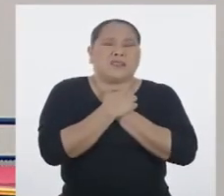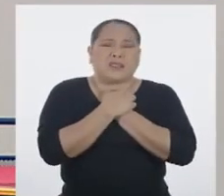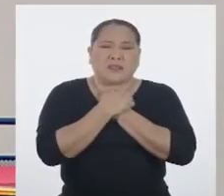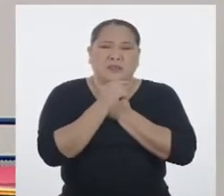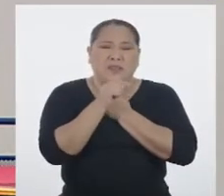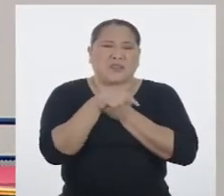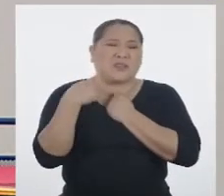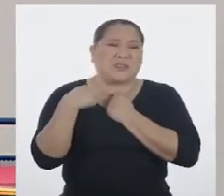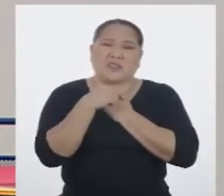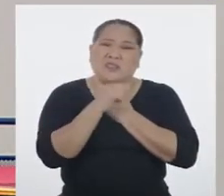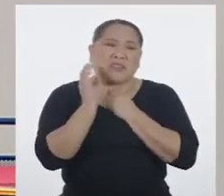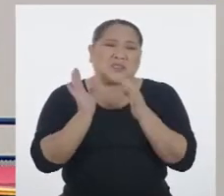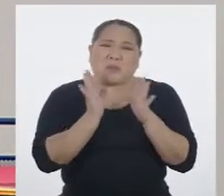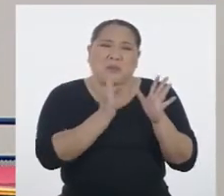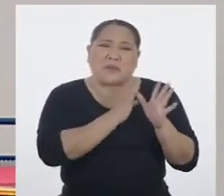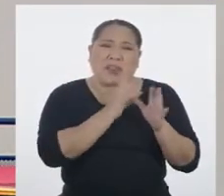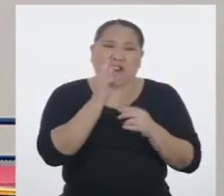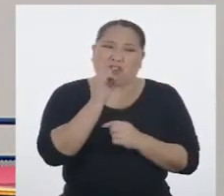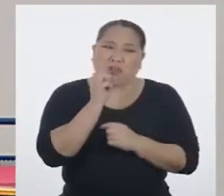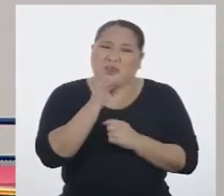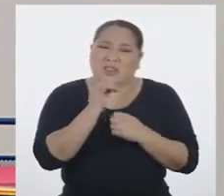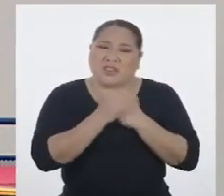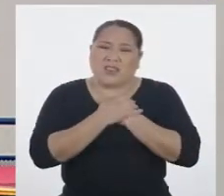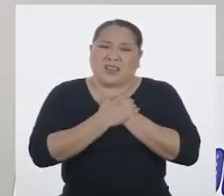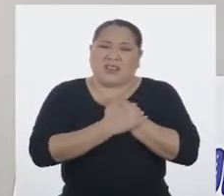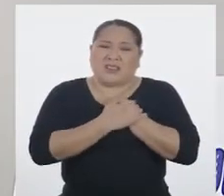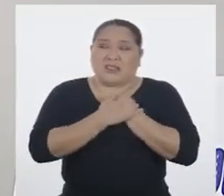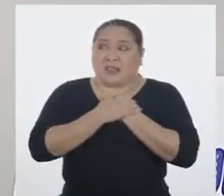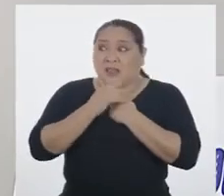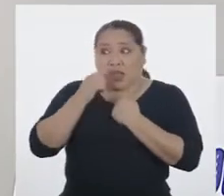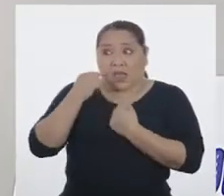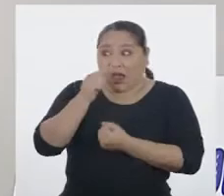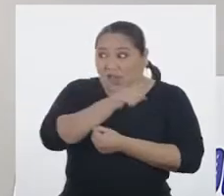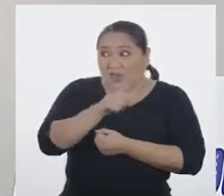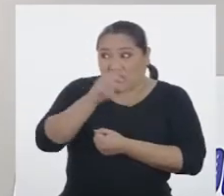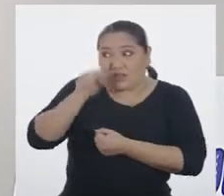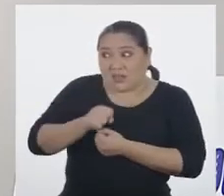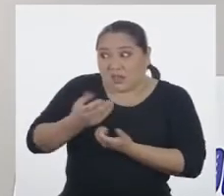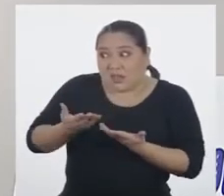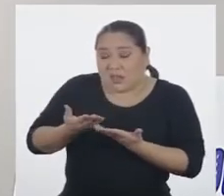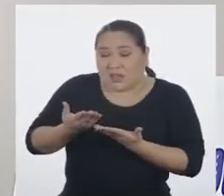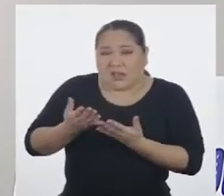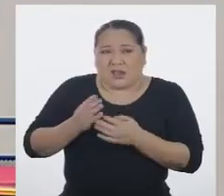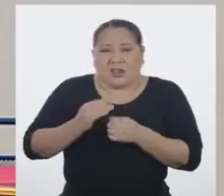Ya, pero nosotros no estamos preparados, Romina. ¿Y ellos sí?